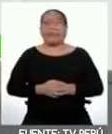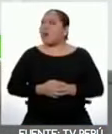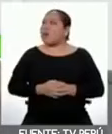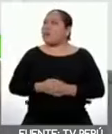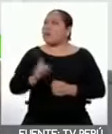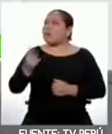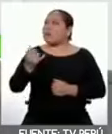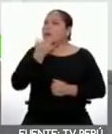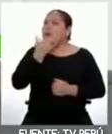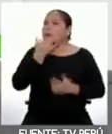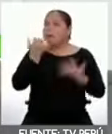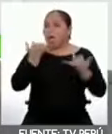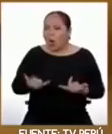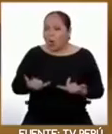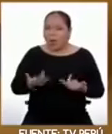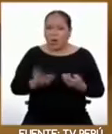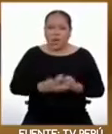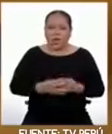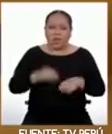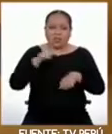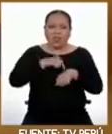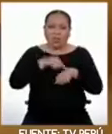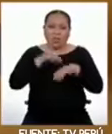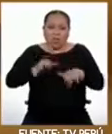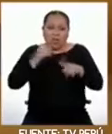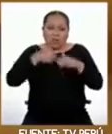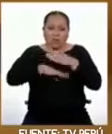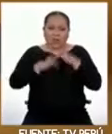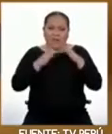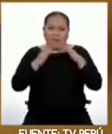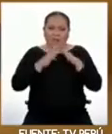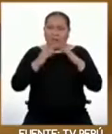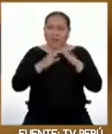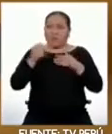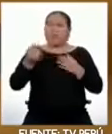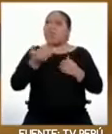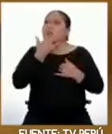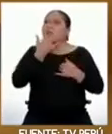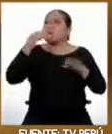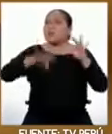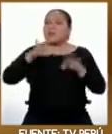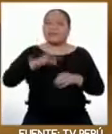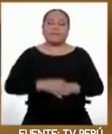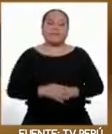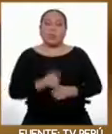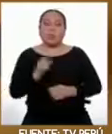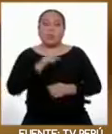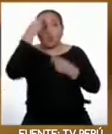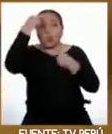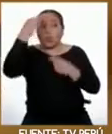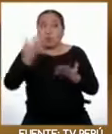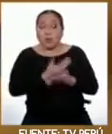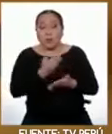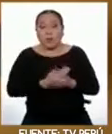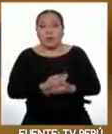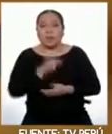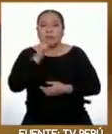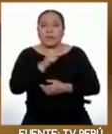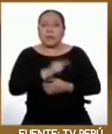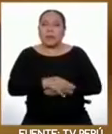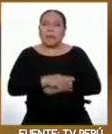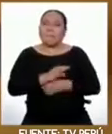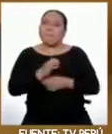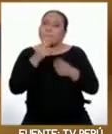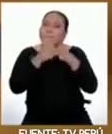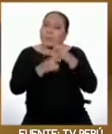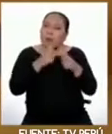de esta cuarentena en el teatro peruano? Bueno, Yanira, no es noticia nueva que la pandemia nos ha puesto en una pequeña